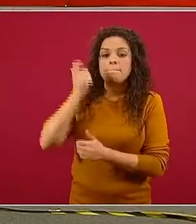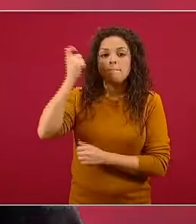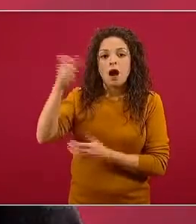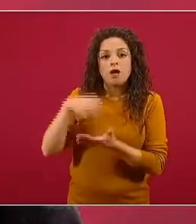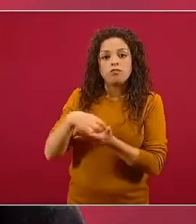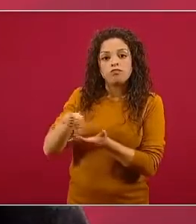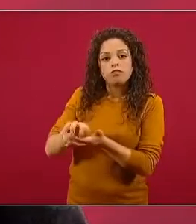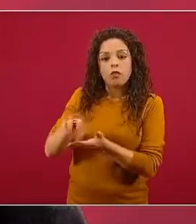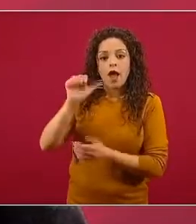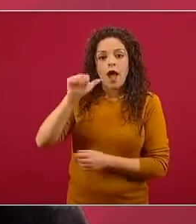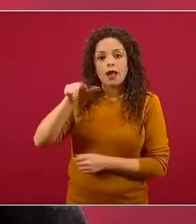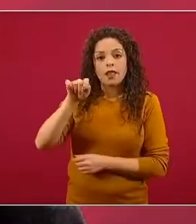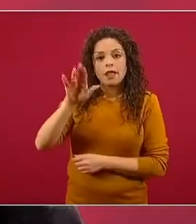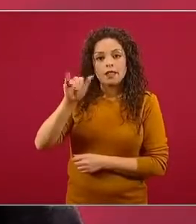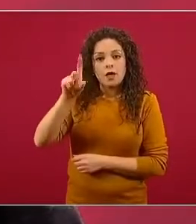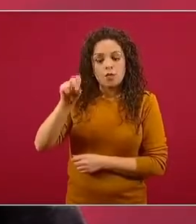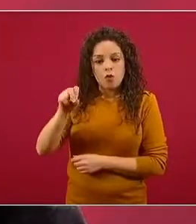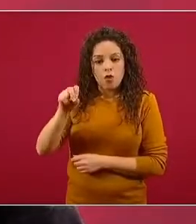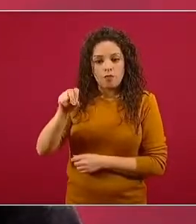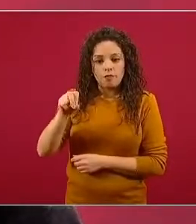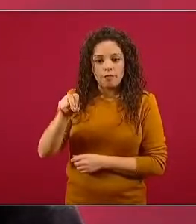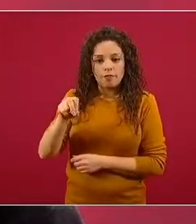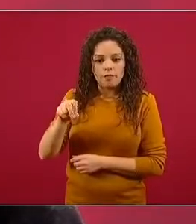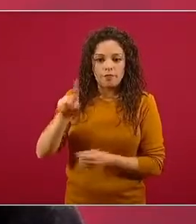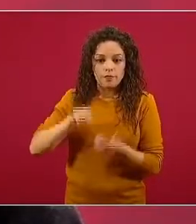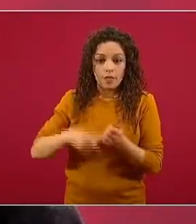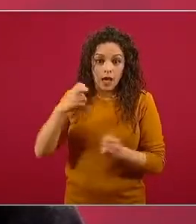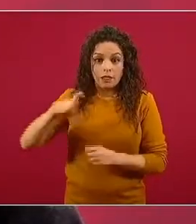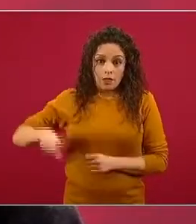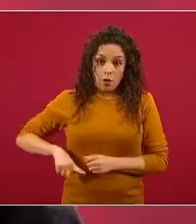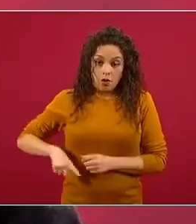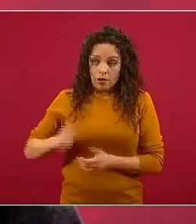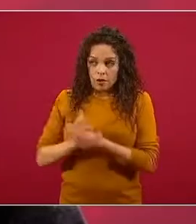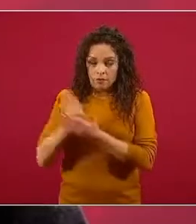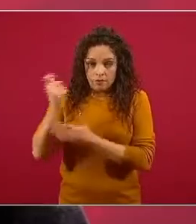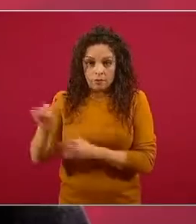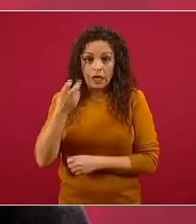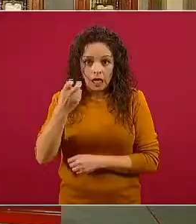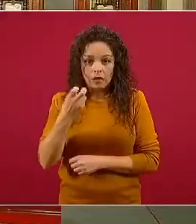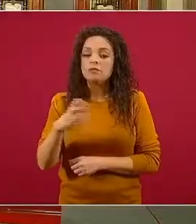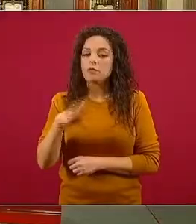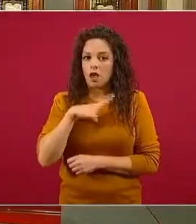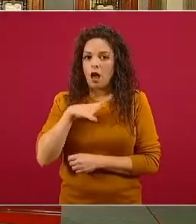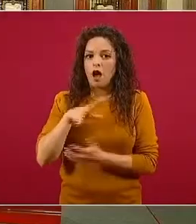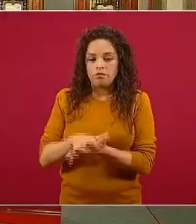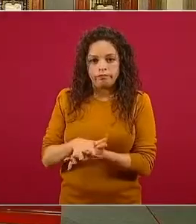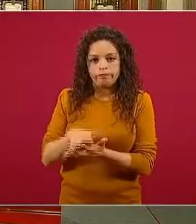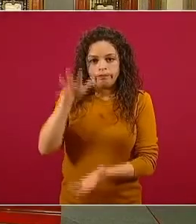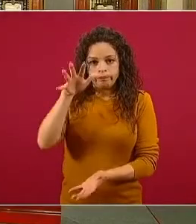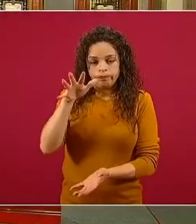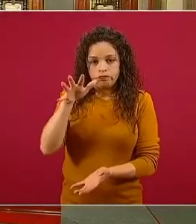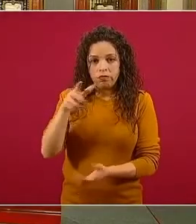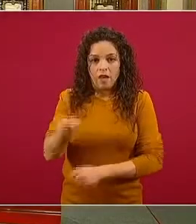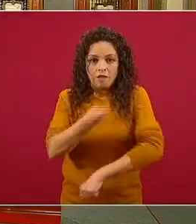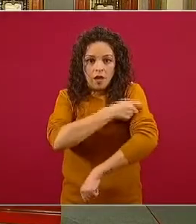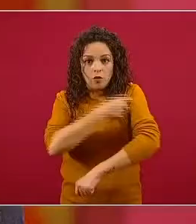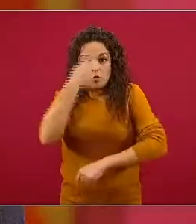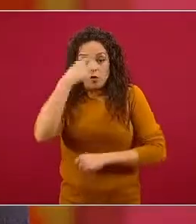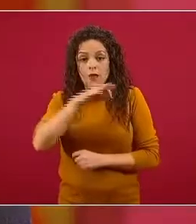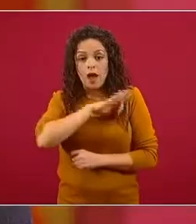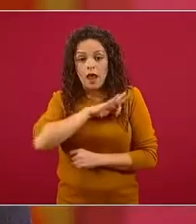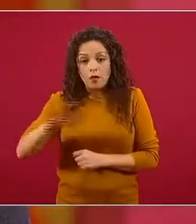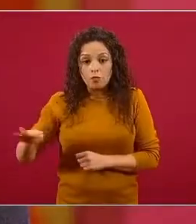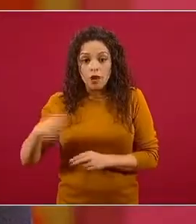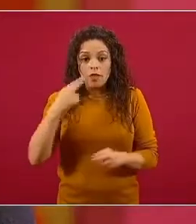reglas de operación. Y ahí vamos a tener una dotación importante de vacunas para poder vacunar